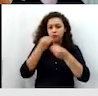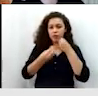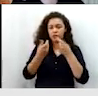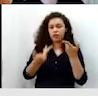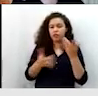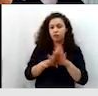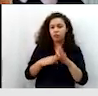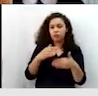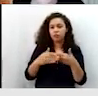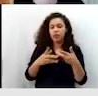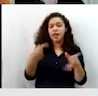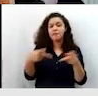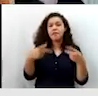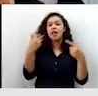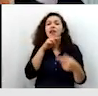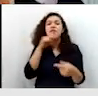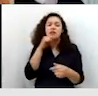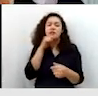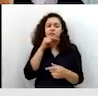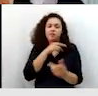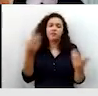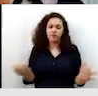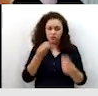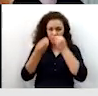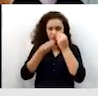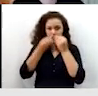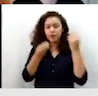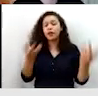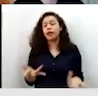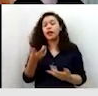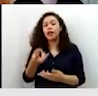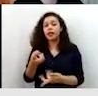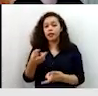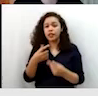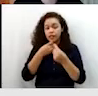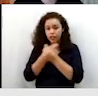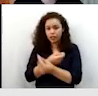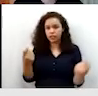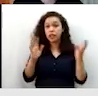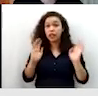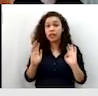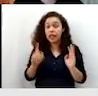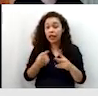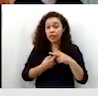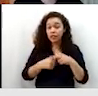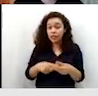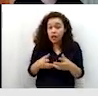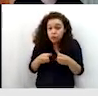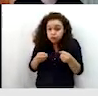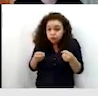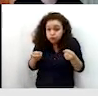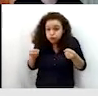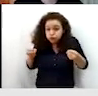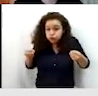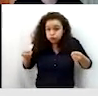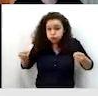procesados. Algo que es importante aquí, pues estar, en dado caso de los niños, están viendo que ya empezaron con un sobrepeso, llevarlos a